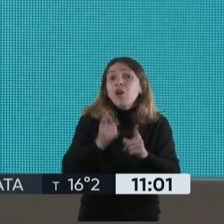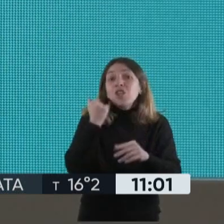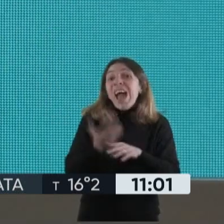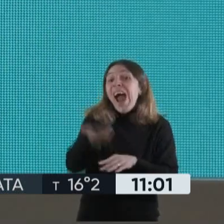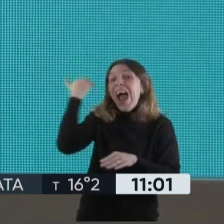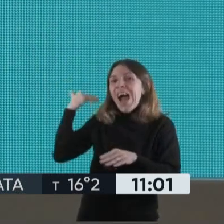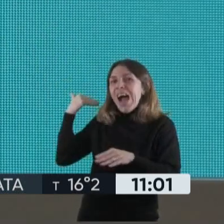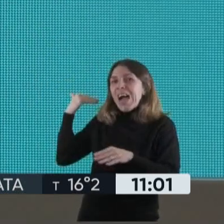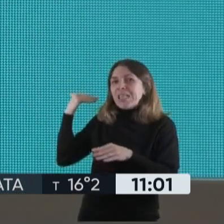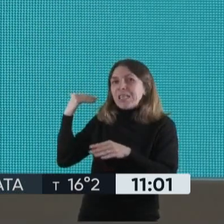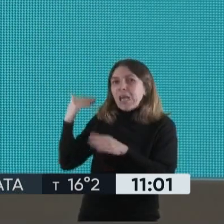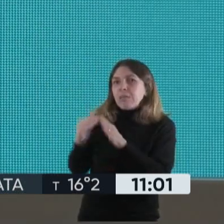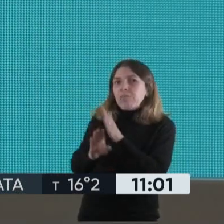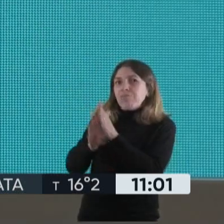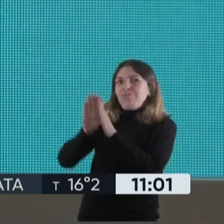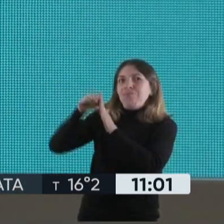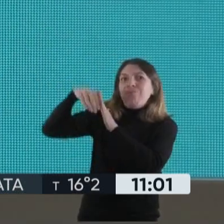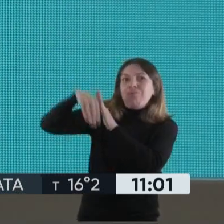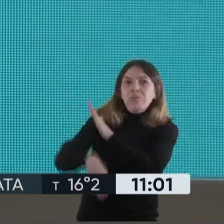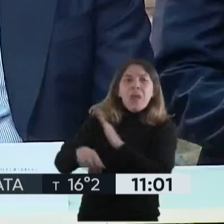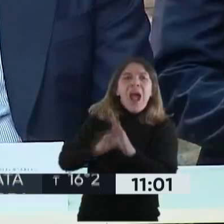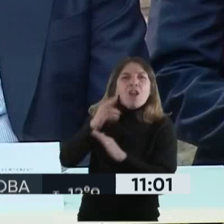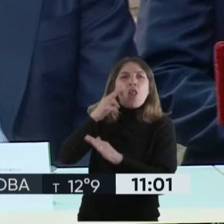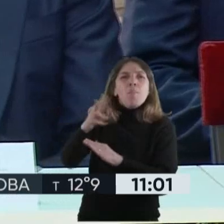país en el año 2021.